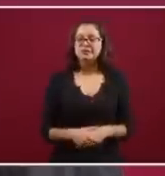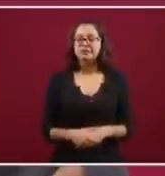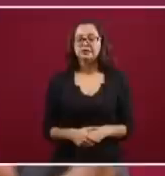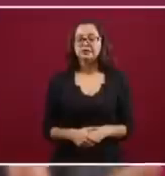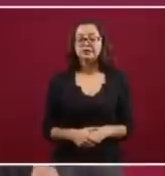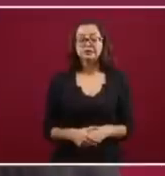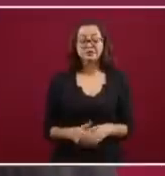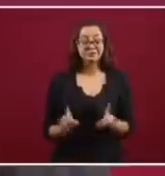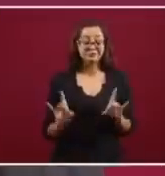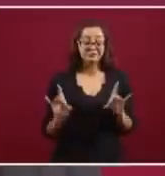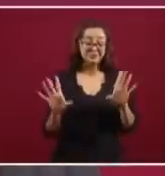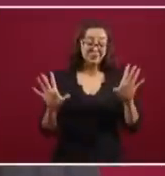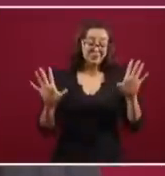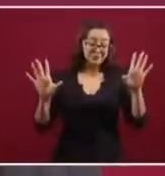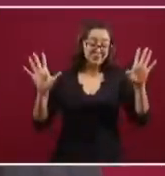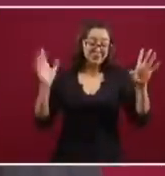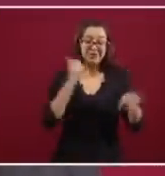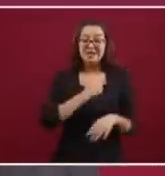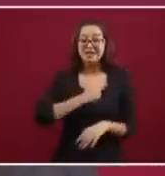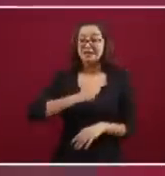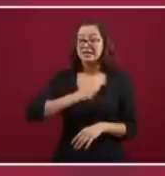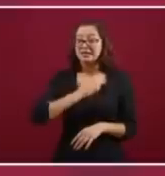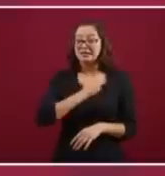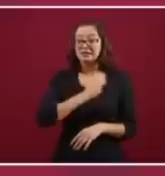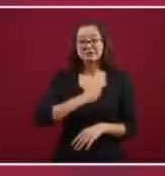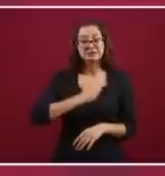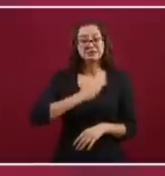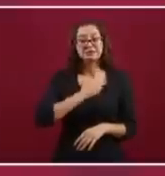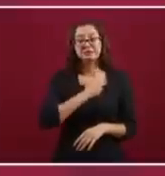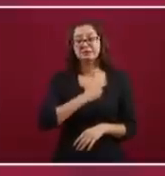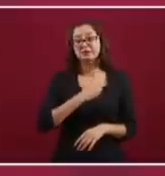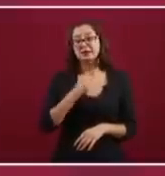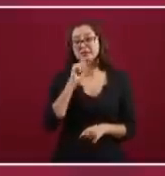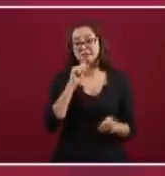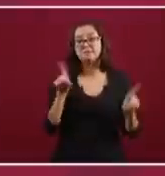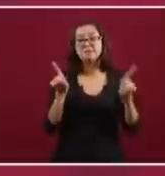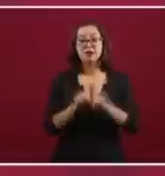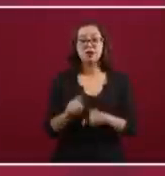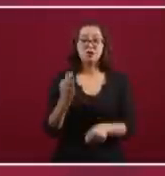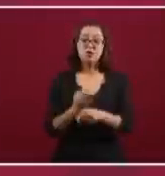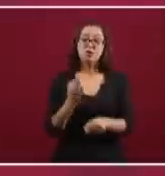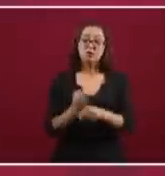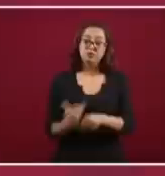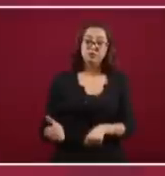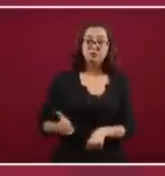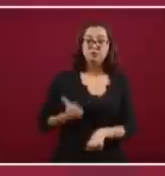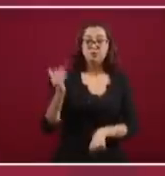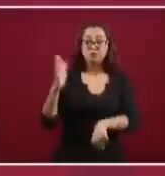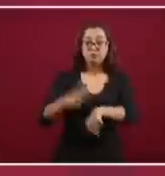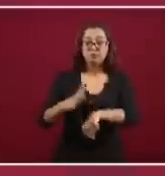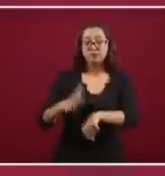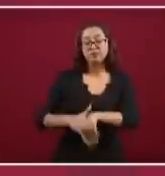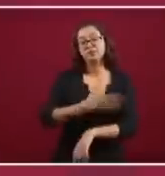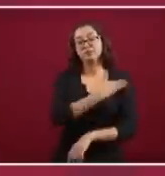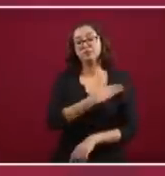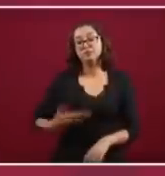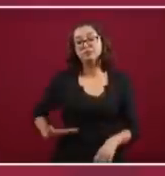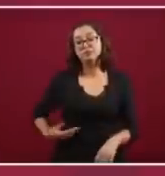Yo lamento mucho esto. También aprovechar para decirle a los presidentes